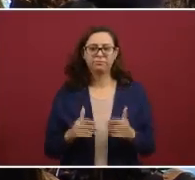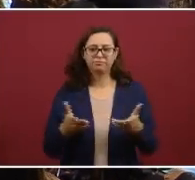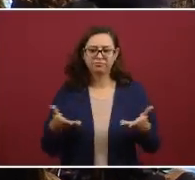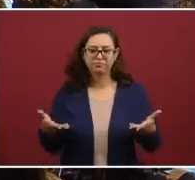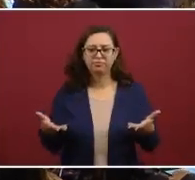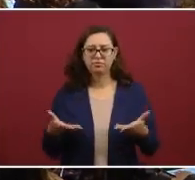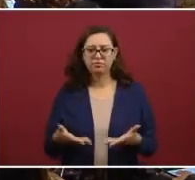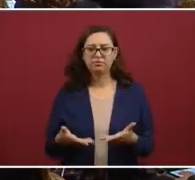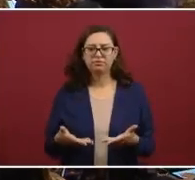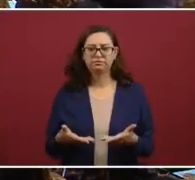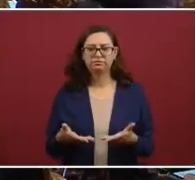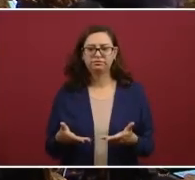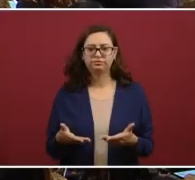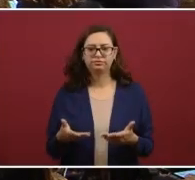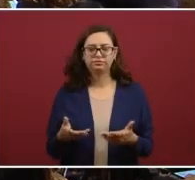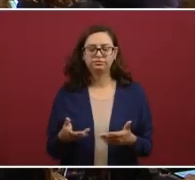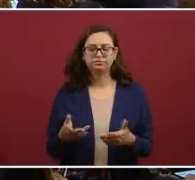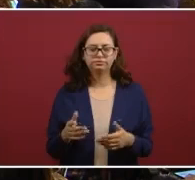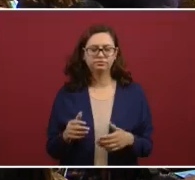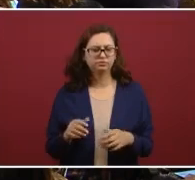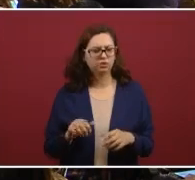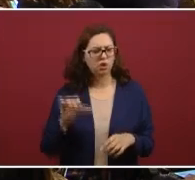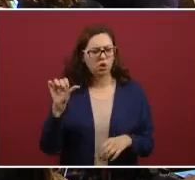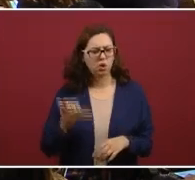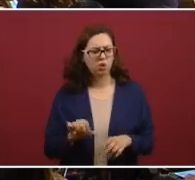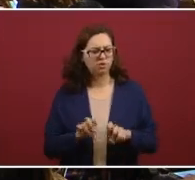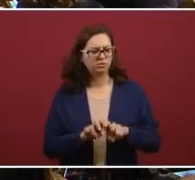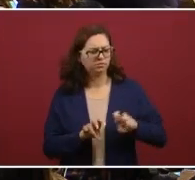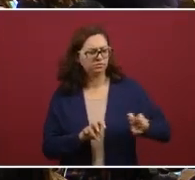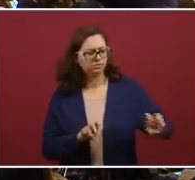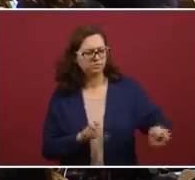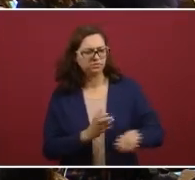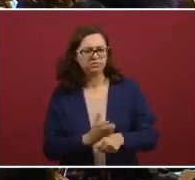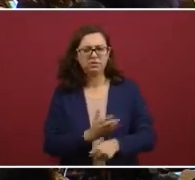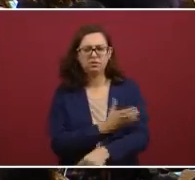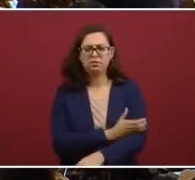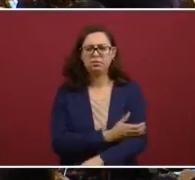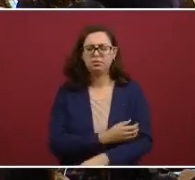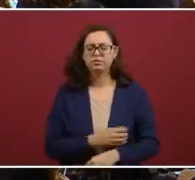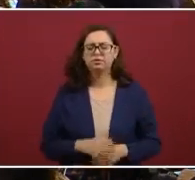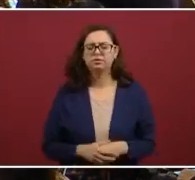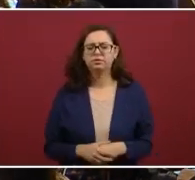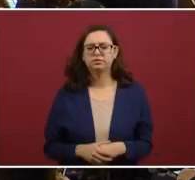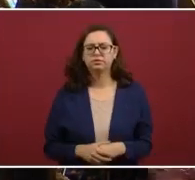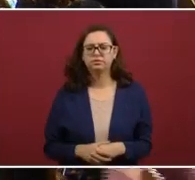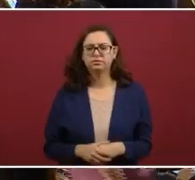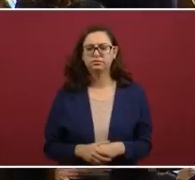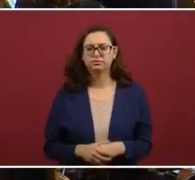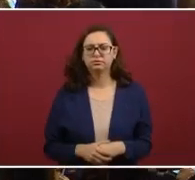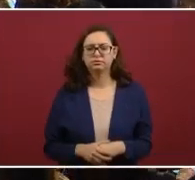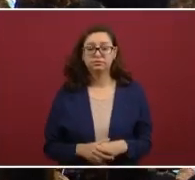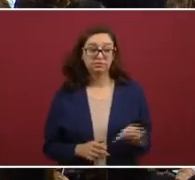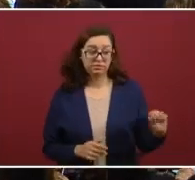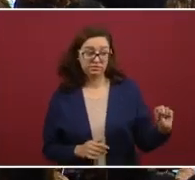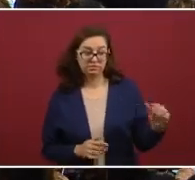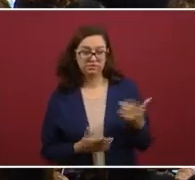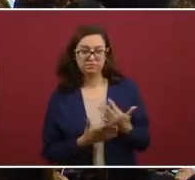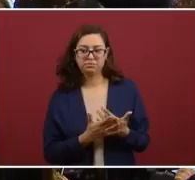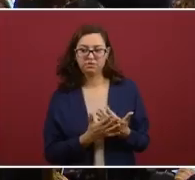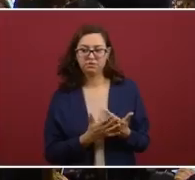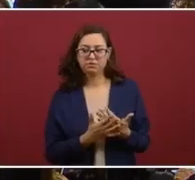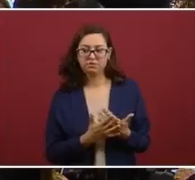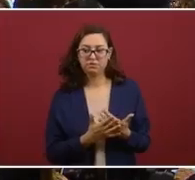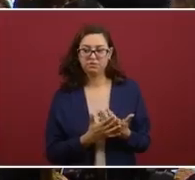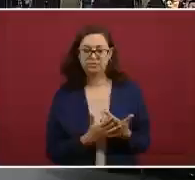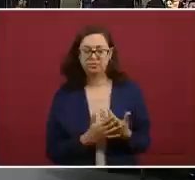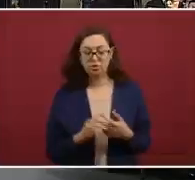presentación de quienes nos acompañan esta mañana. ¿Me permites nada más? Hay algo que